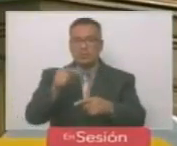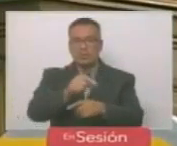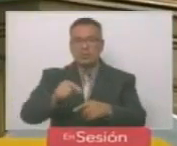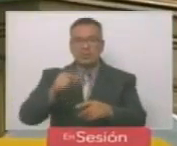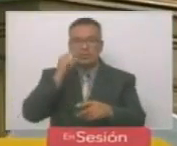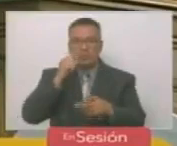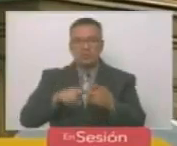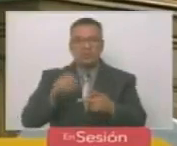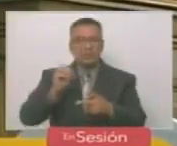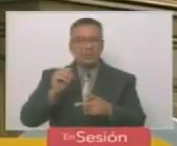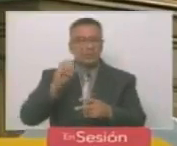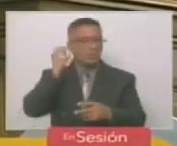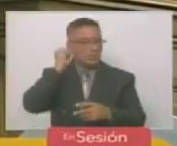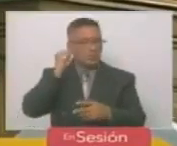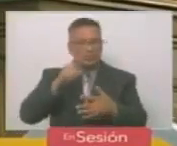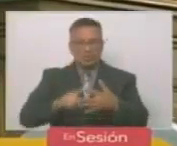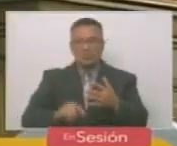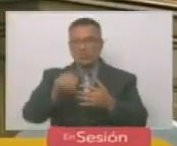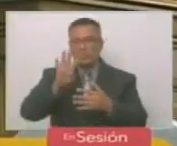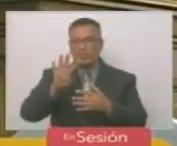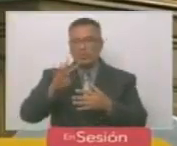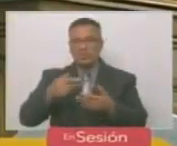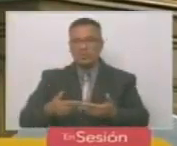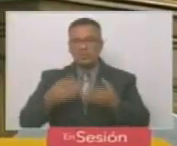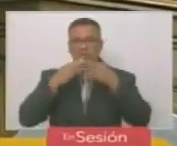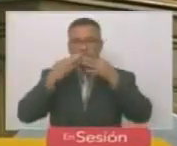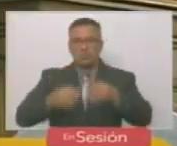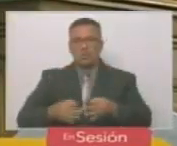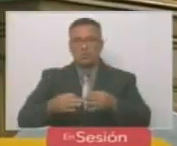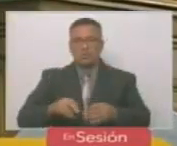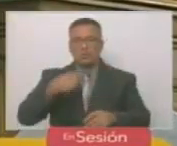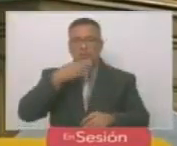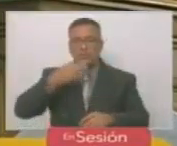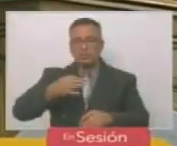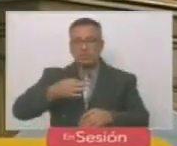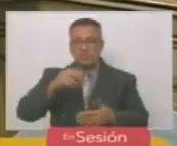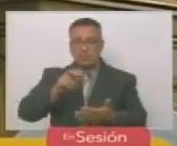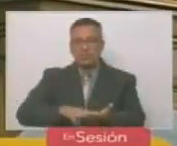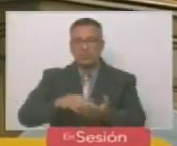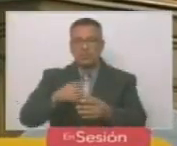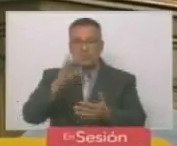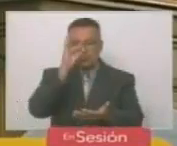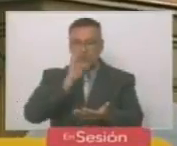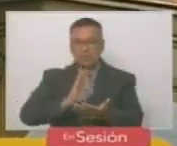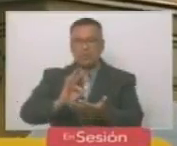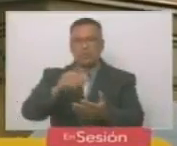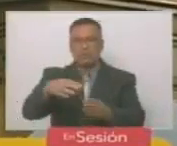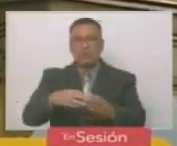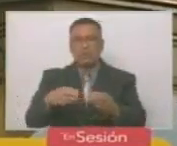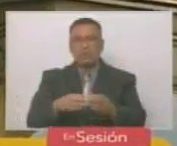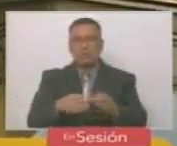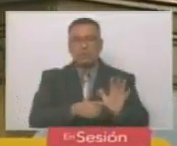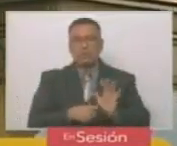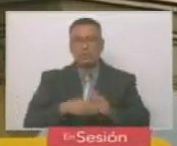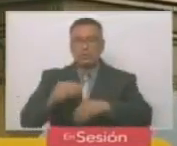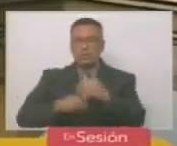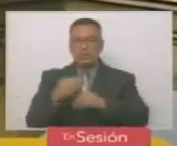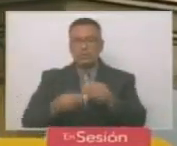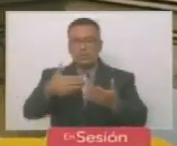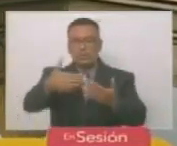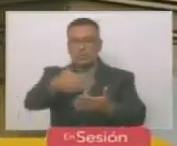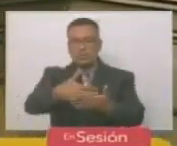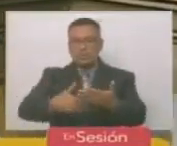o ciudadana. 4. Garantizar la veracidad, actualización o fidelidad de la información contenida en los